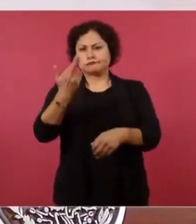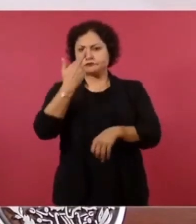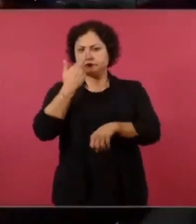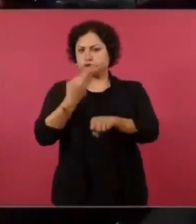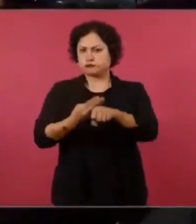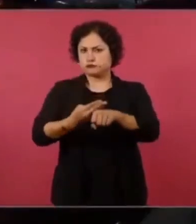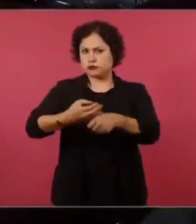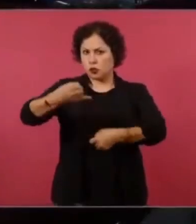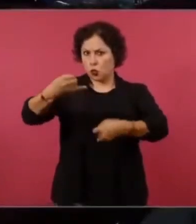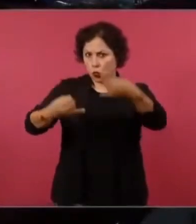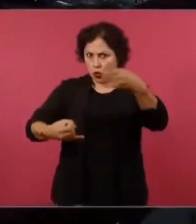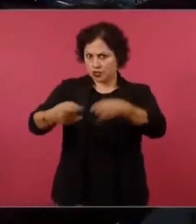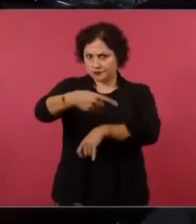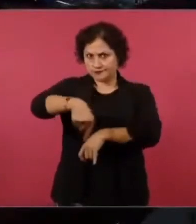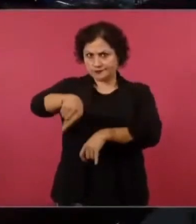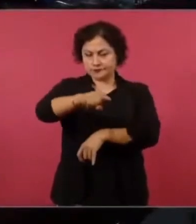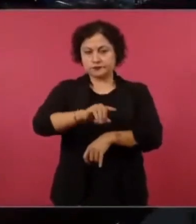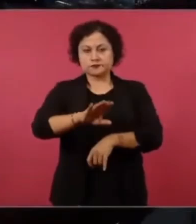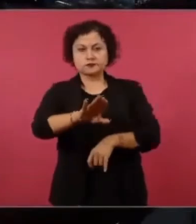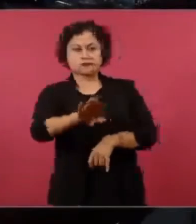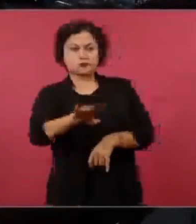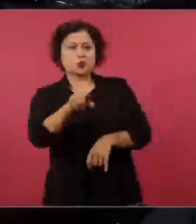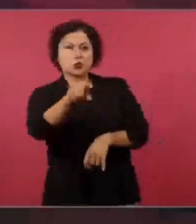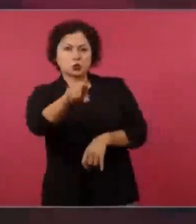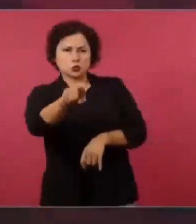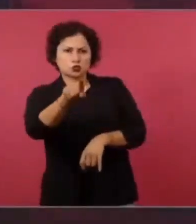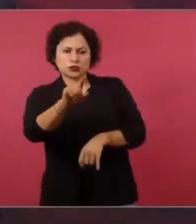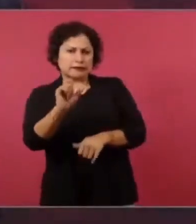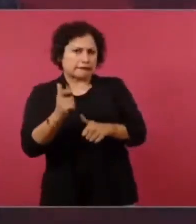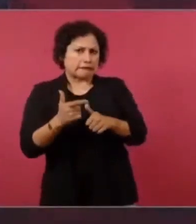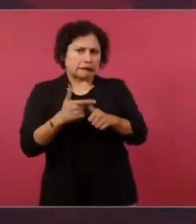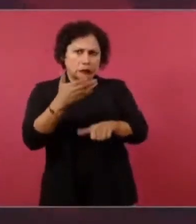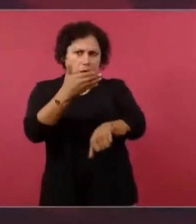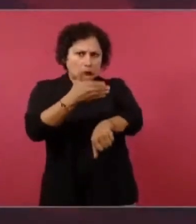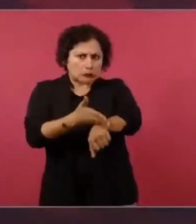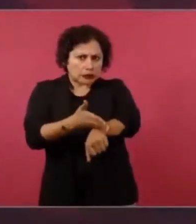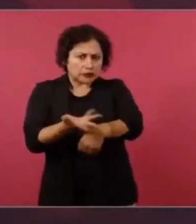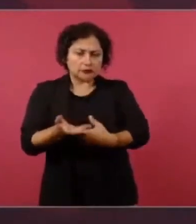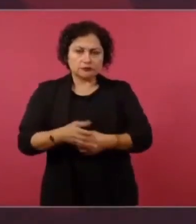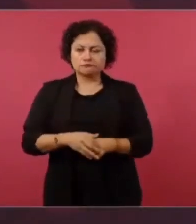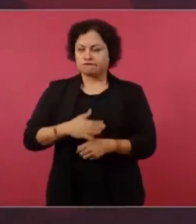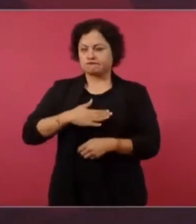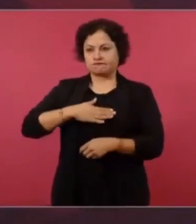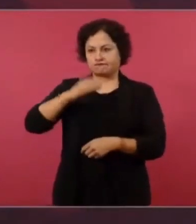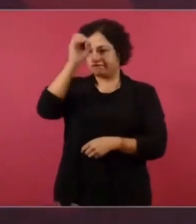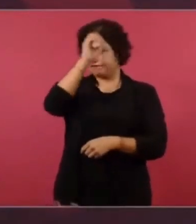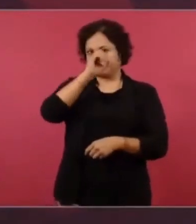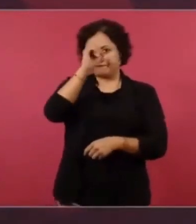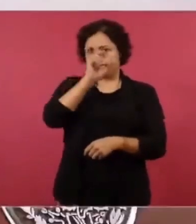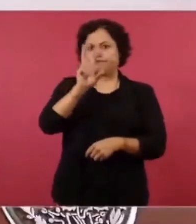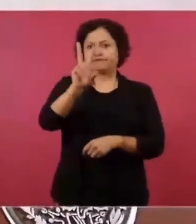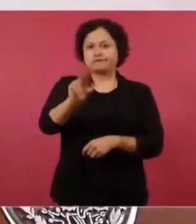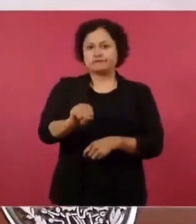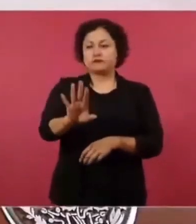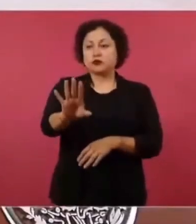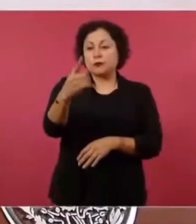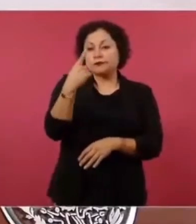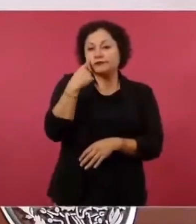mínima, usted como presidente? Yo no opino de eso. Yo soy partidario de la no